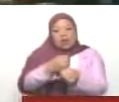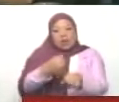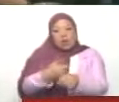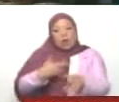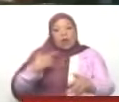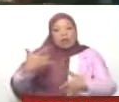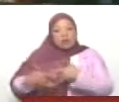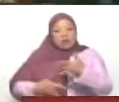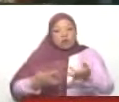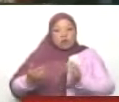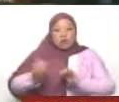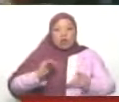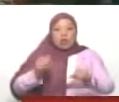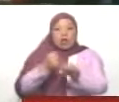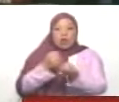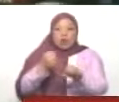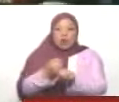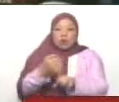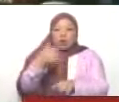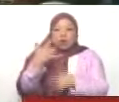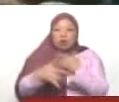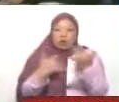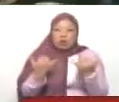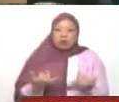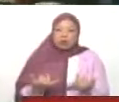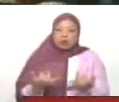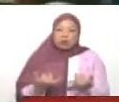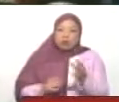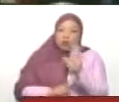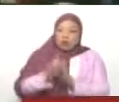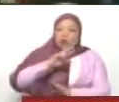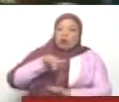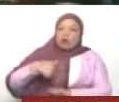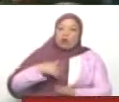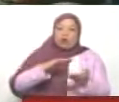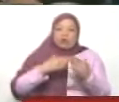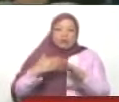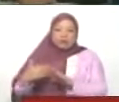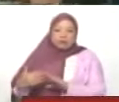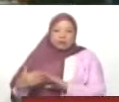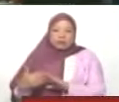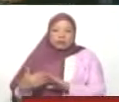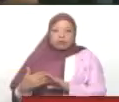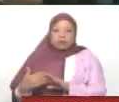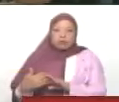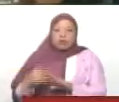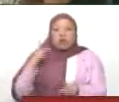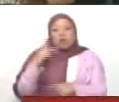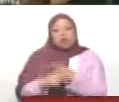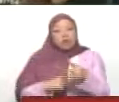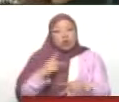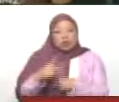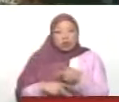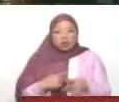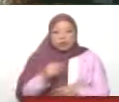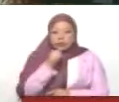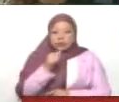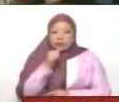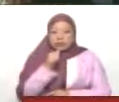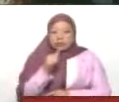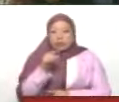estrategias y las mesas de trabajo que debemos hacer ahora para la construcción colectiva de esos procesos y